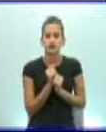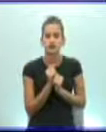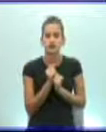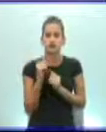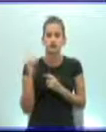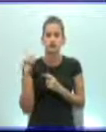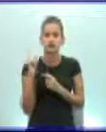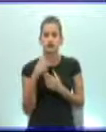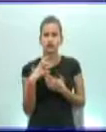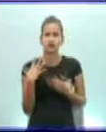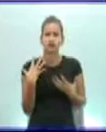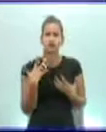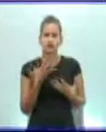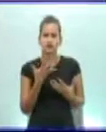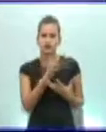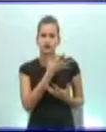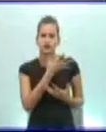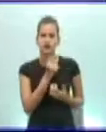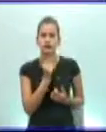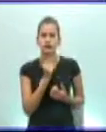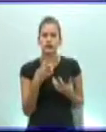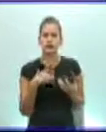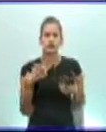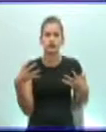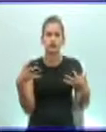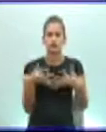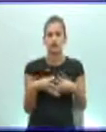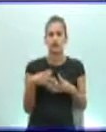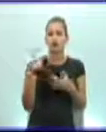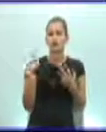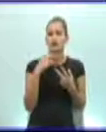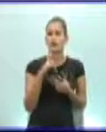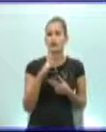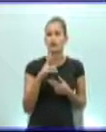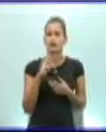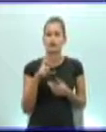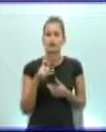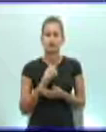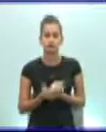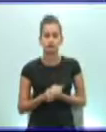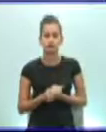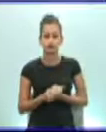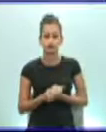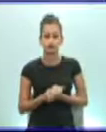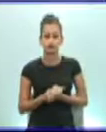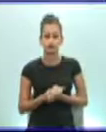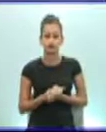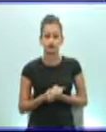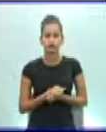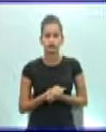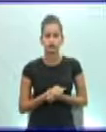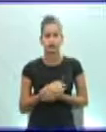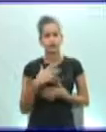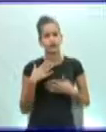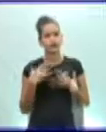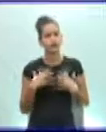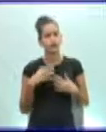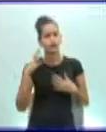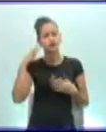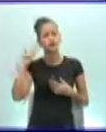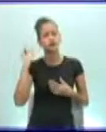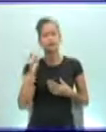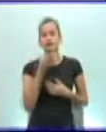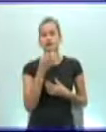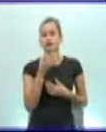es lo importante entre conjunto y dominio. La idea es que los irracionales no son un dominio numérico. Espero hayan entendido la